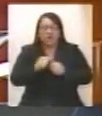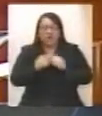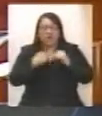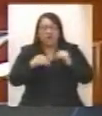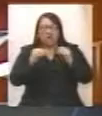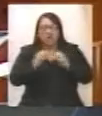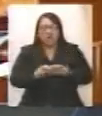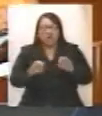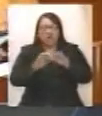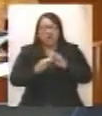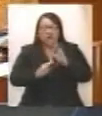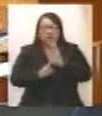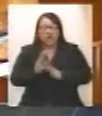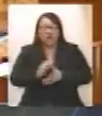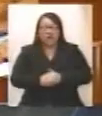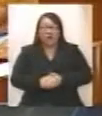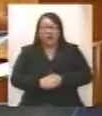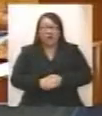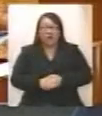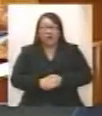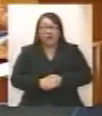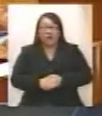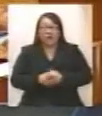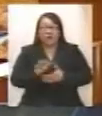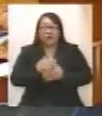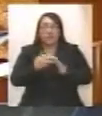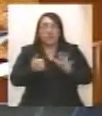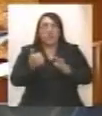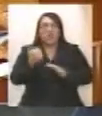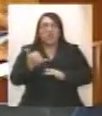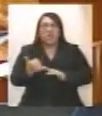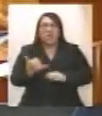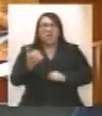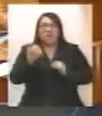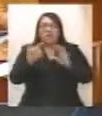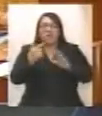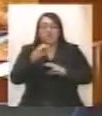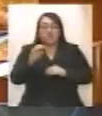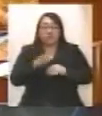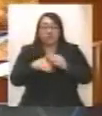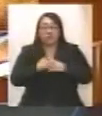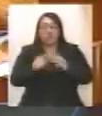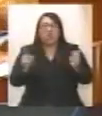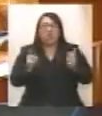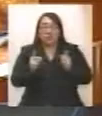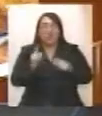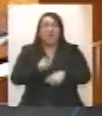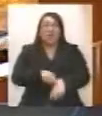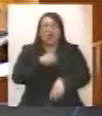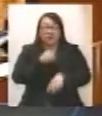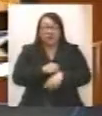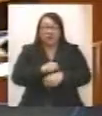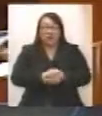crecimiento superior a entre 6 y 7% a mediano y largo plazo.